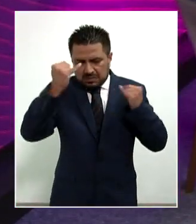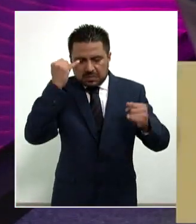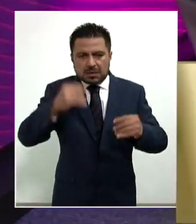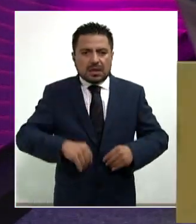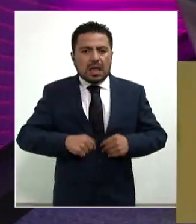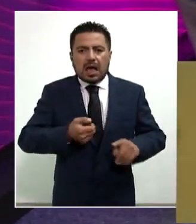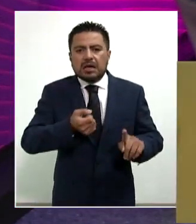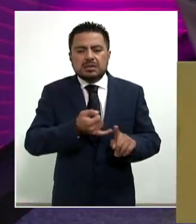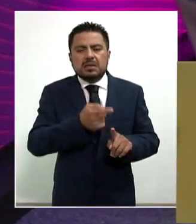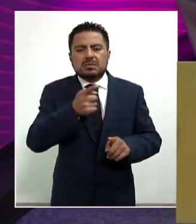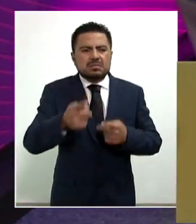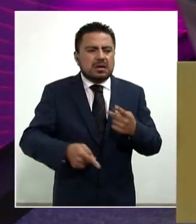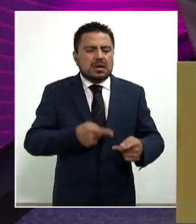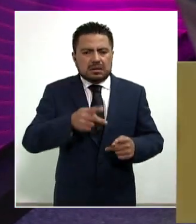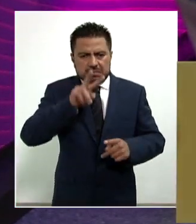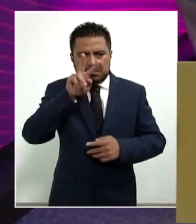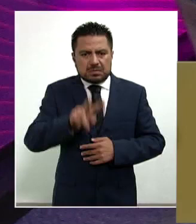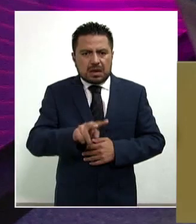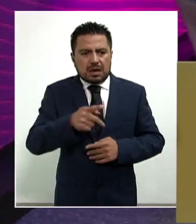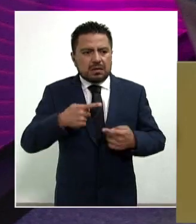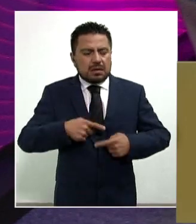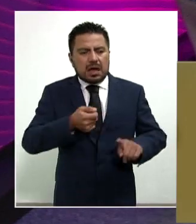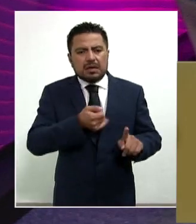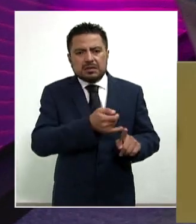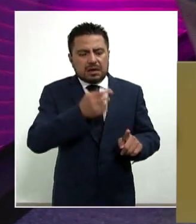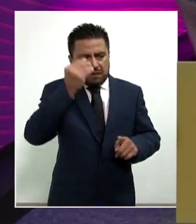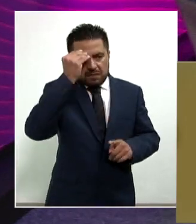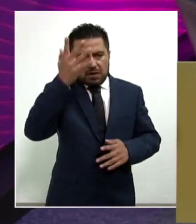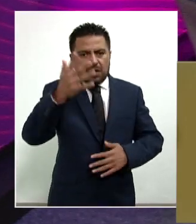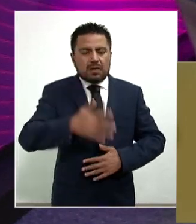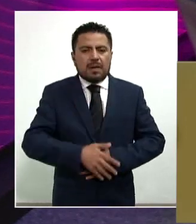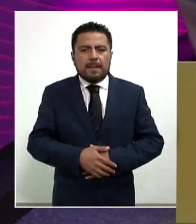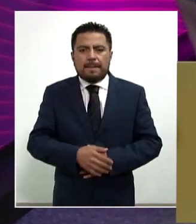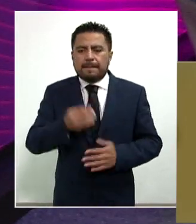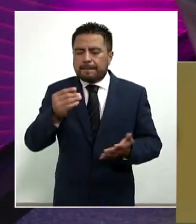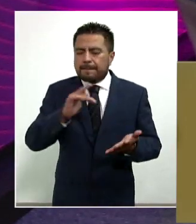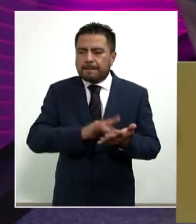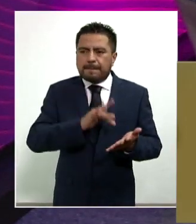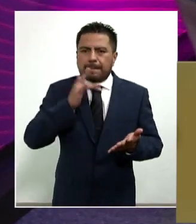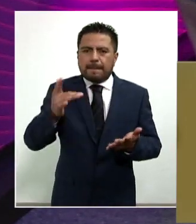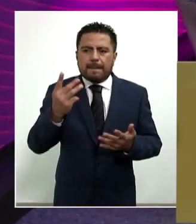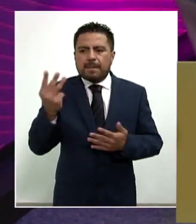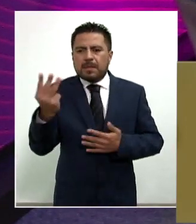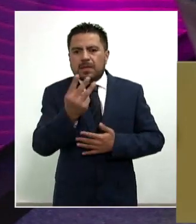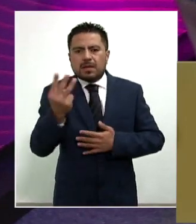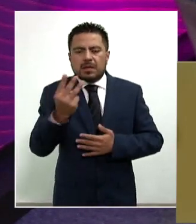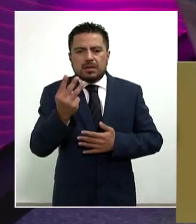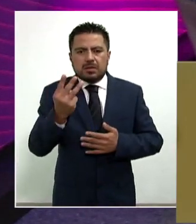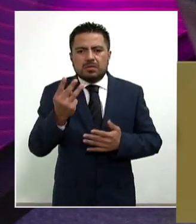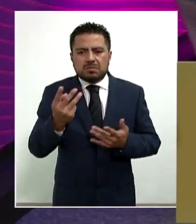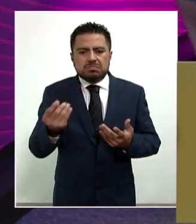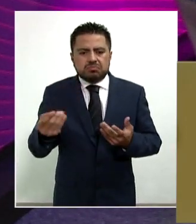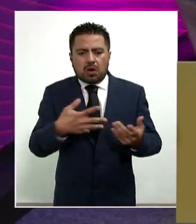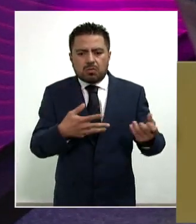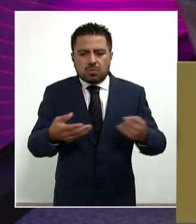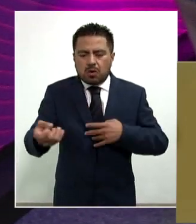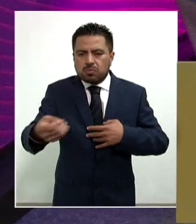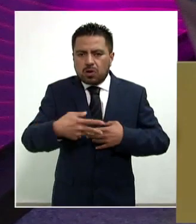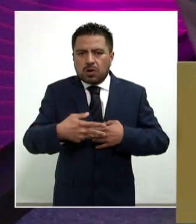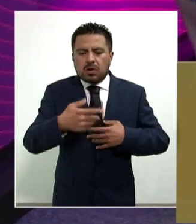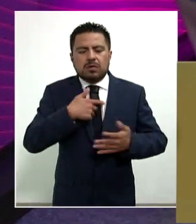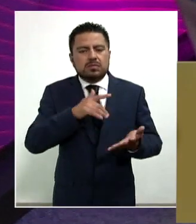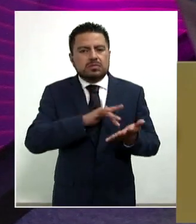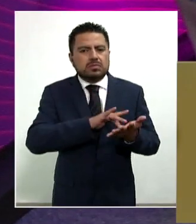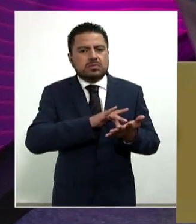viviendo así, pregúntese si en verdad esa persona es floja o no. Muchísimas gracias a los tres por sus contribuciones.